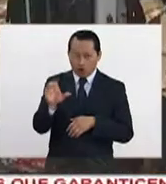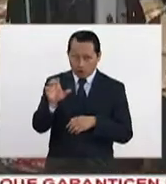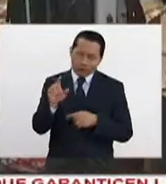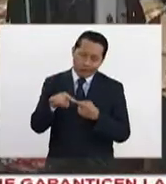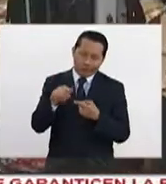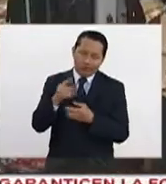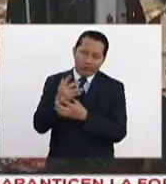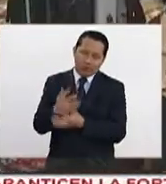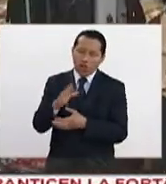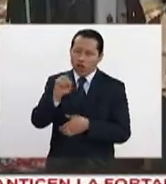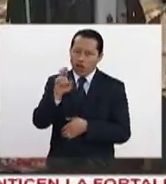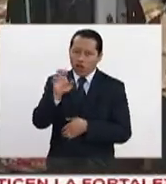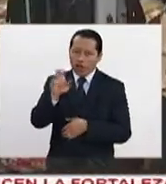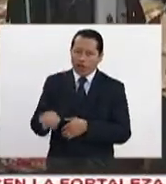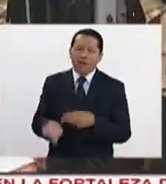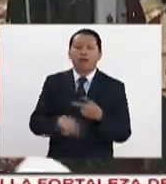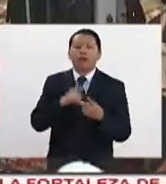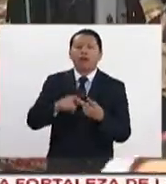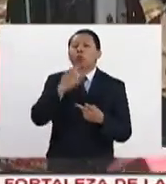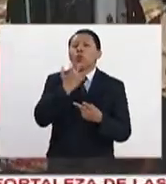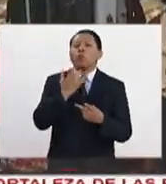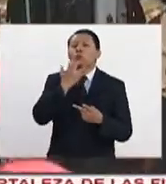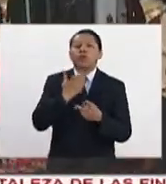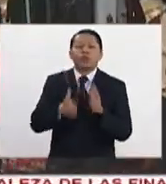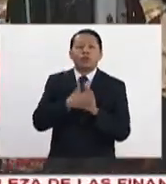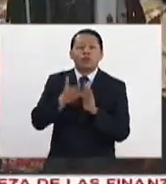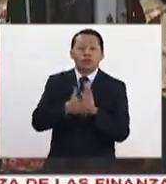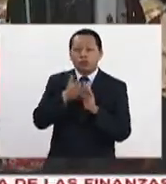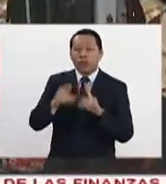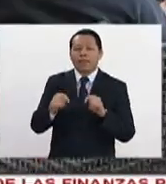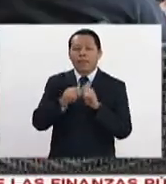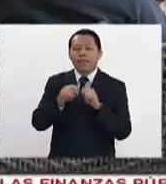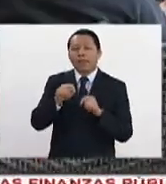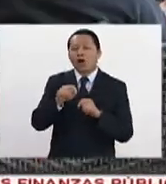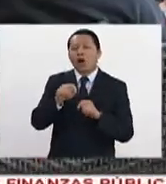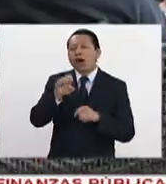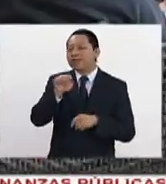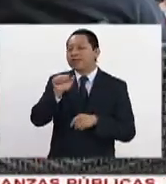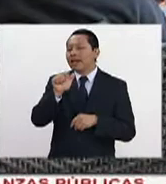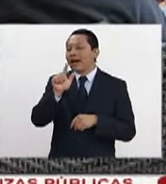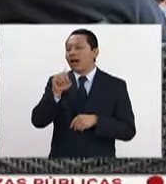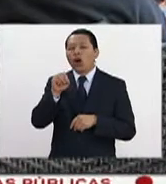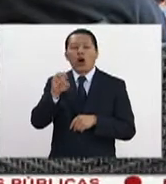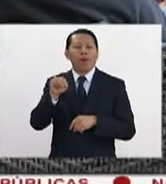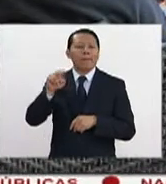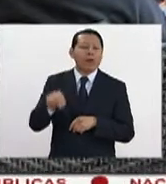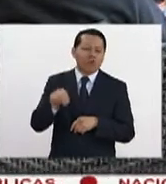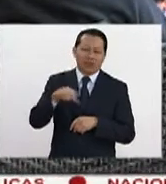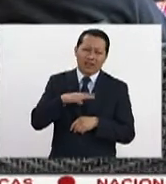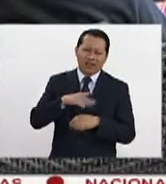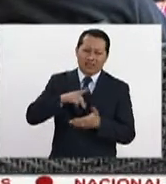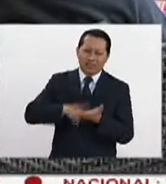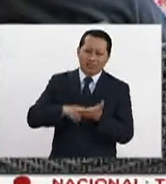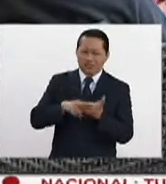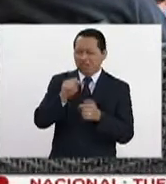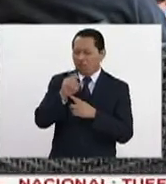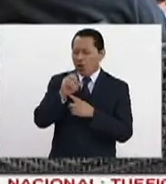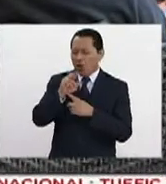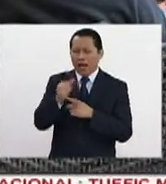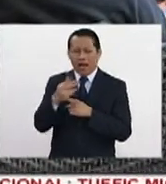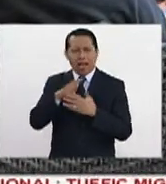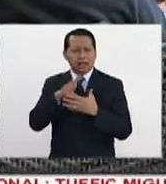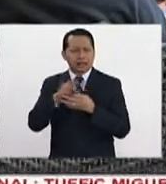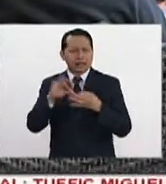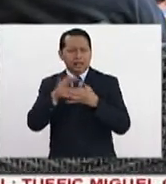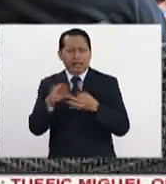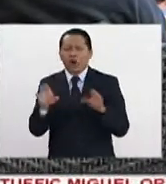judíos es el lugar donde se construyó el Templo de Salomón. Incluso hay también en la Torá un relato donde dice las características del